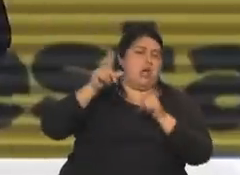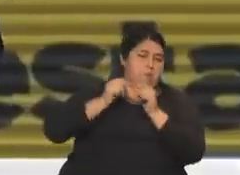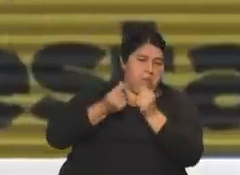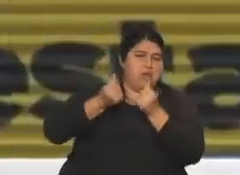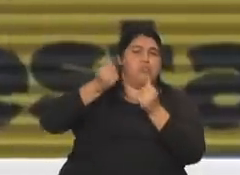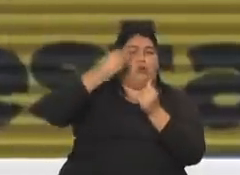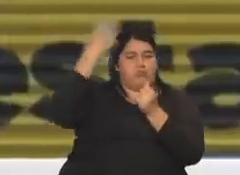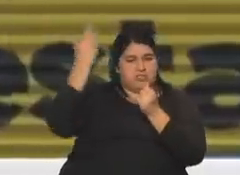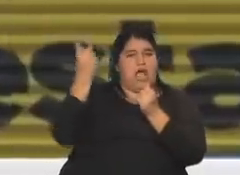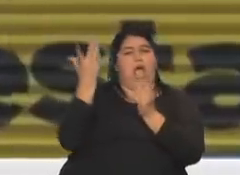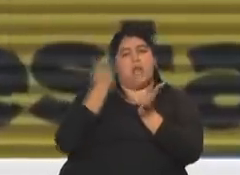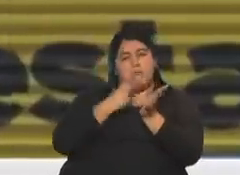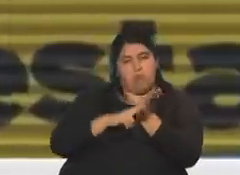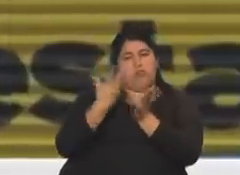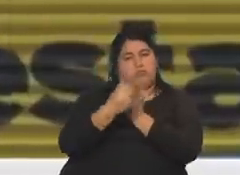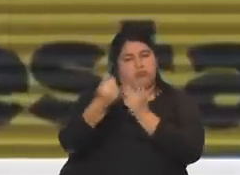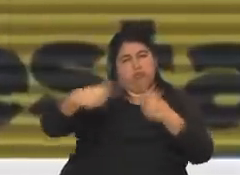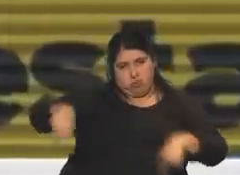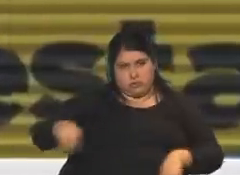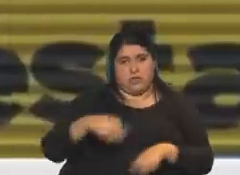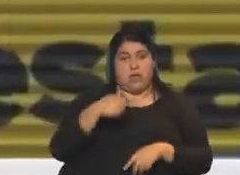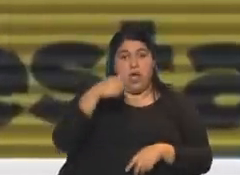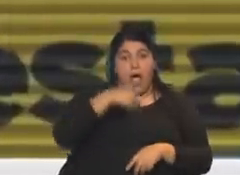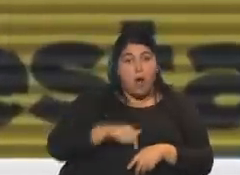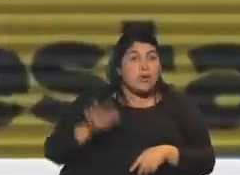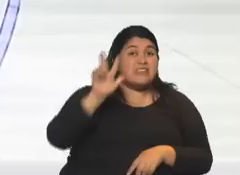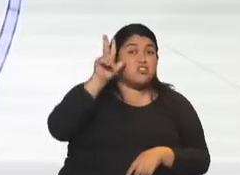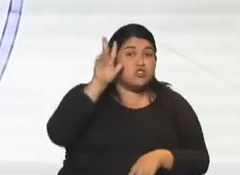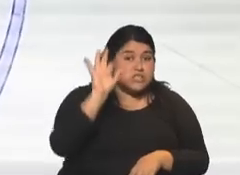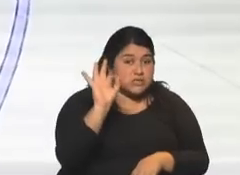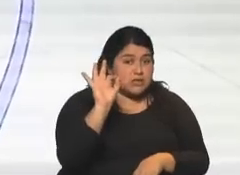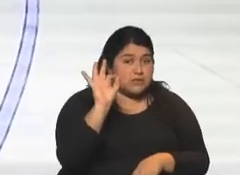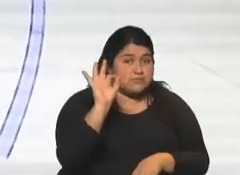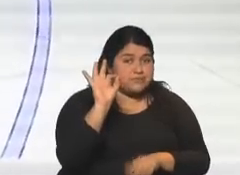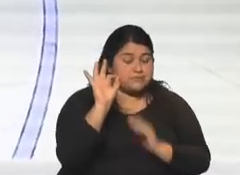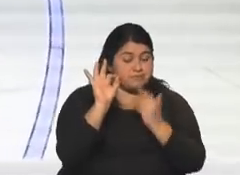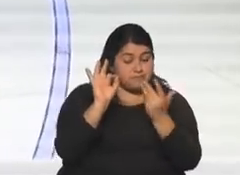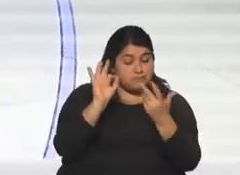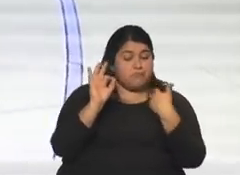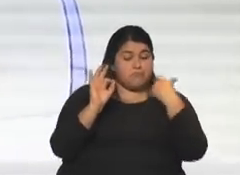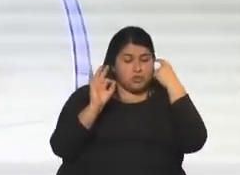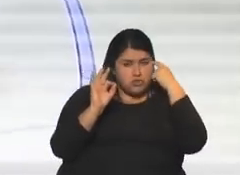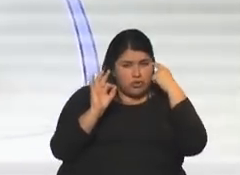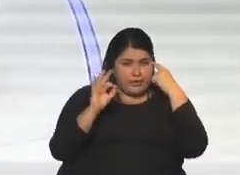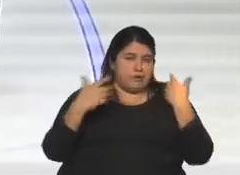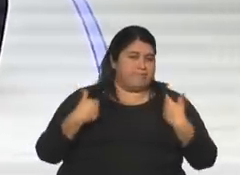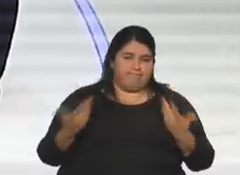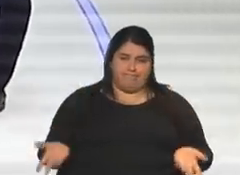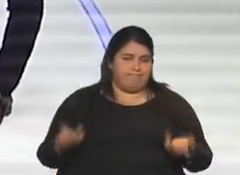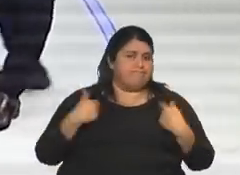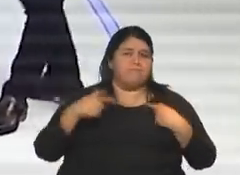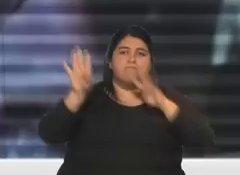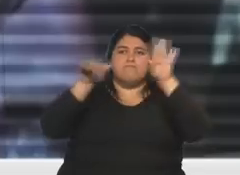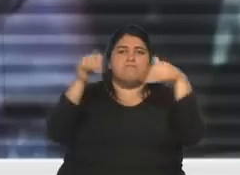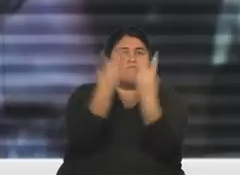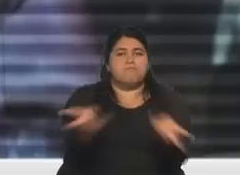con retenciones, todo. Ahora lo tengo en 380. Entonces yo creo, llamo a toda la dirigencia. Y con eso cerramos,